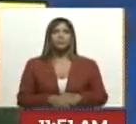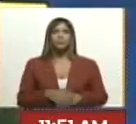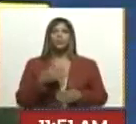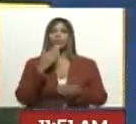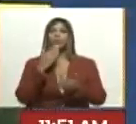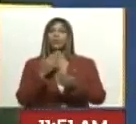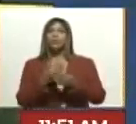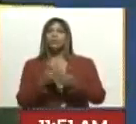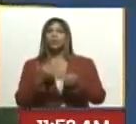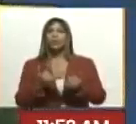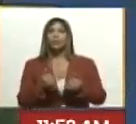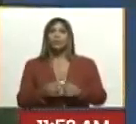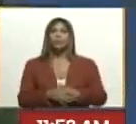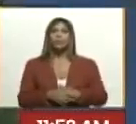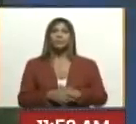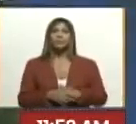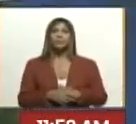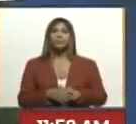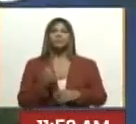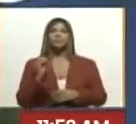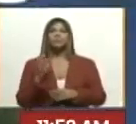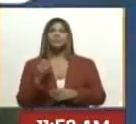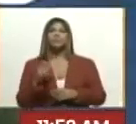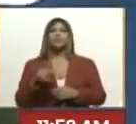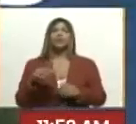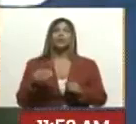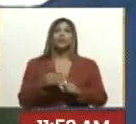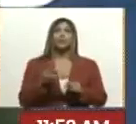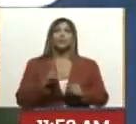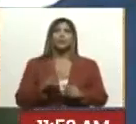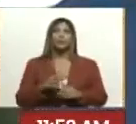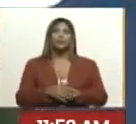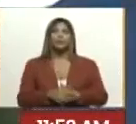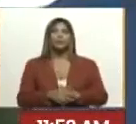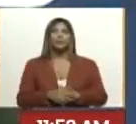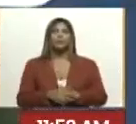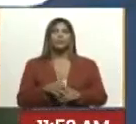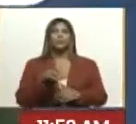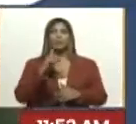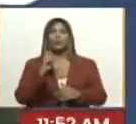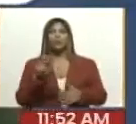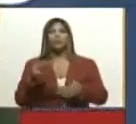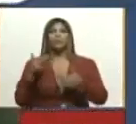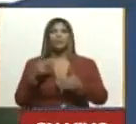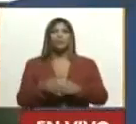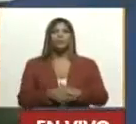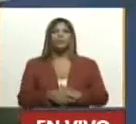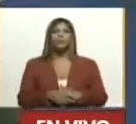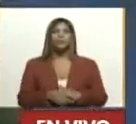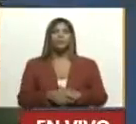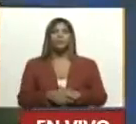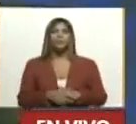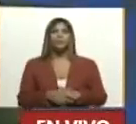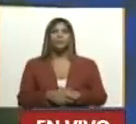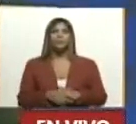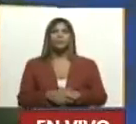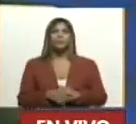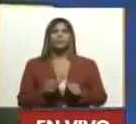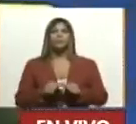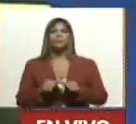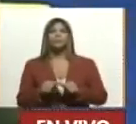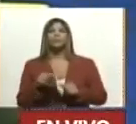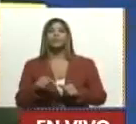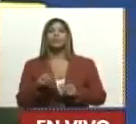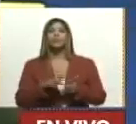Gracias, Michelle. Seguimos acá en el foro Laufer contra Venezuela, 3 años del secuestro del diplomático Alex Saab. Continuamos con